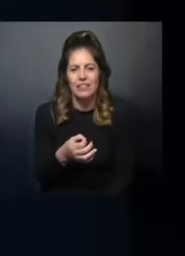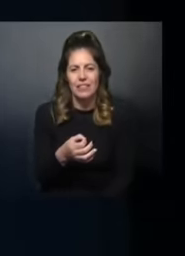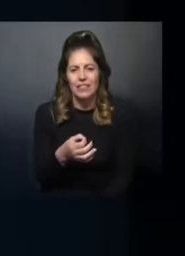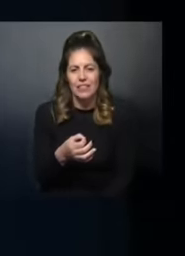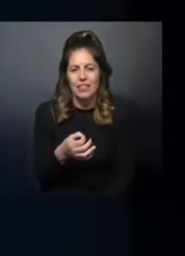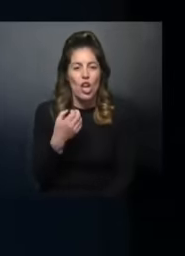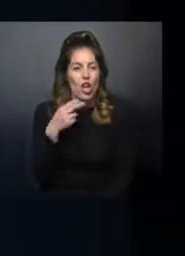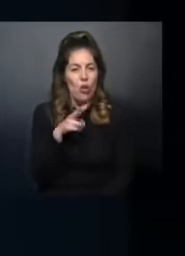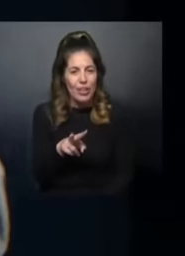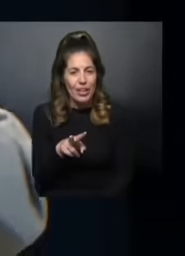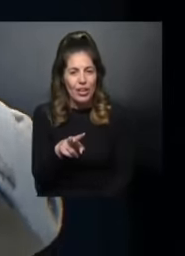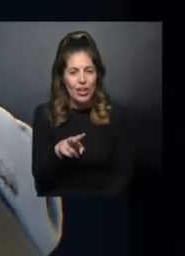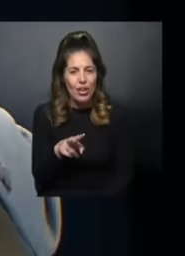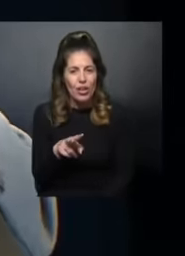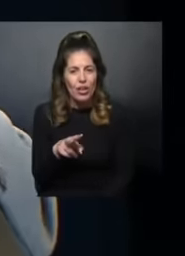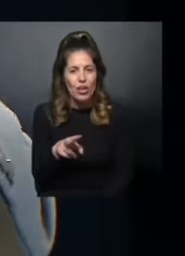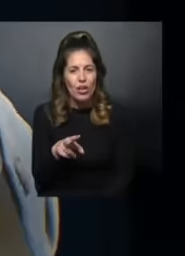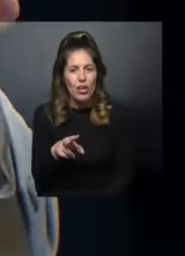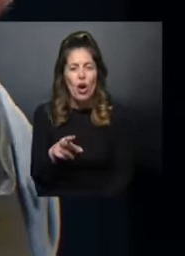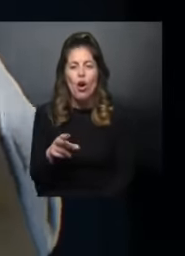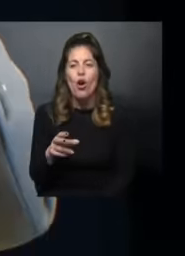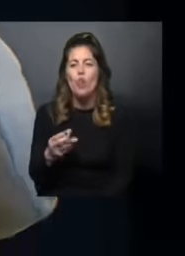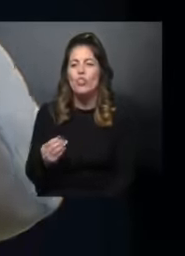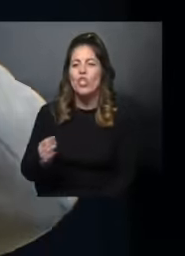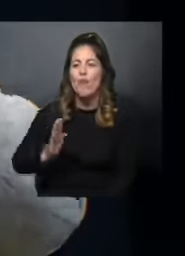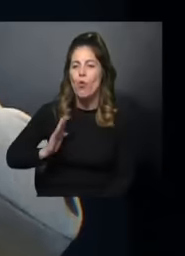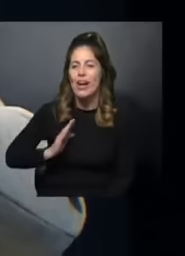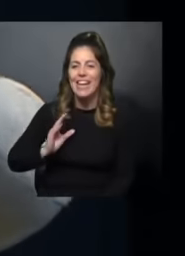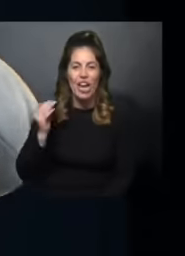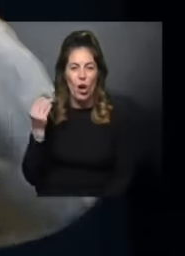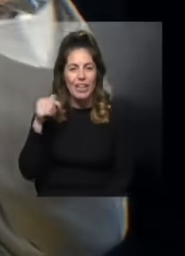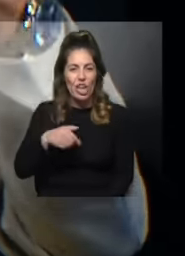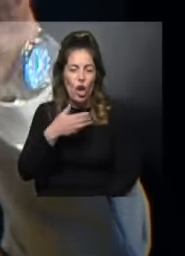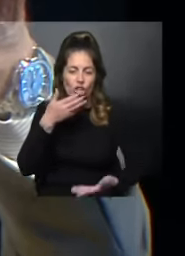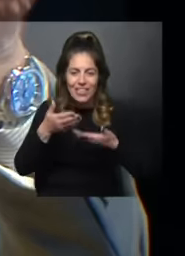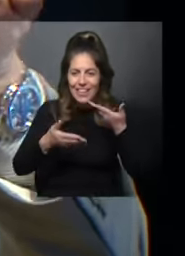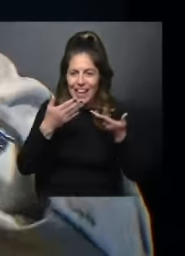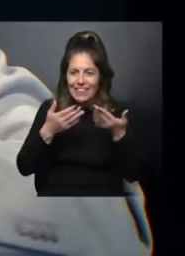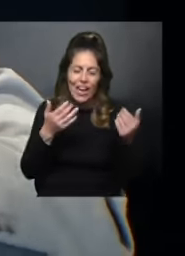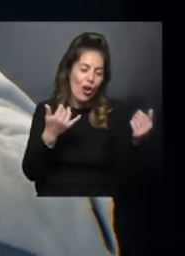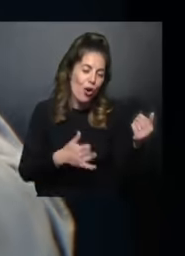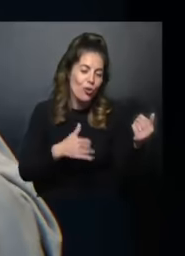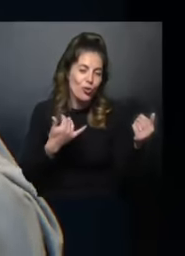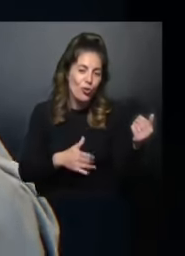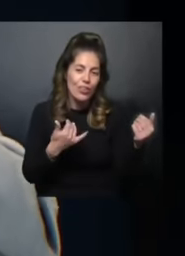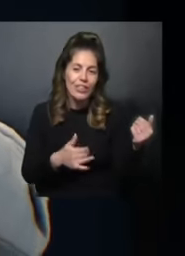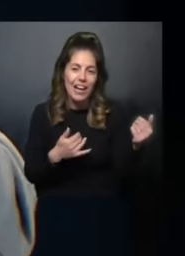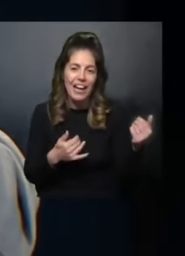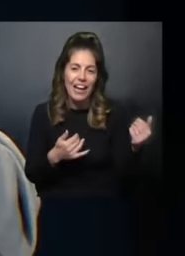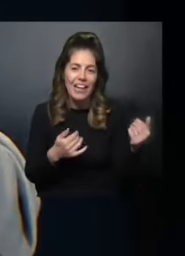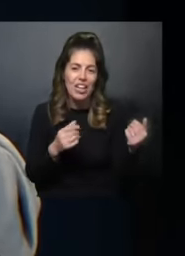lo veo en muchas mujeres jóvenes que hoy cantan con su guitarra y con alguna cosa